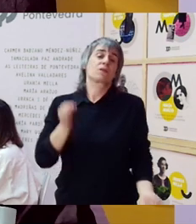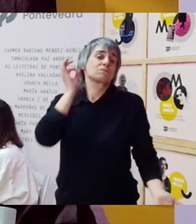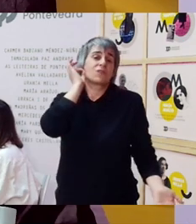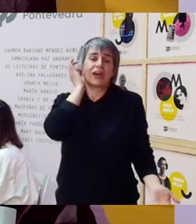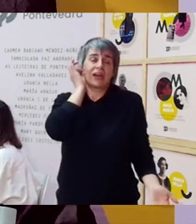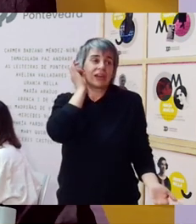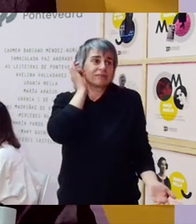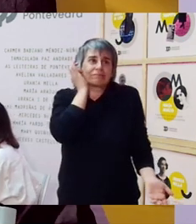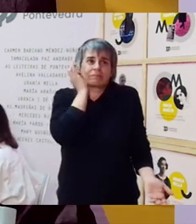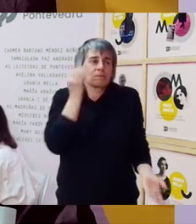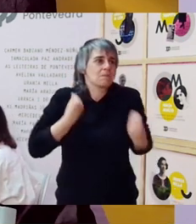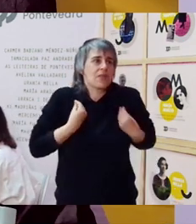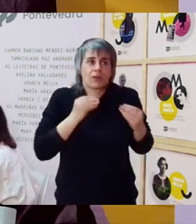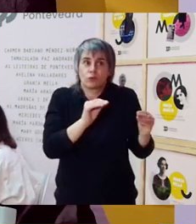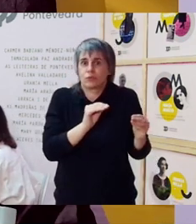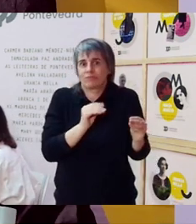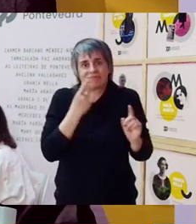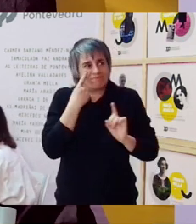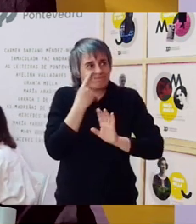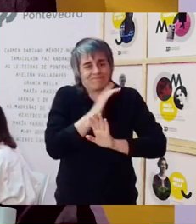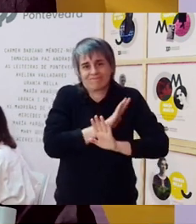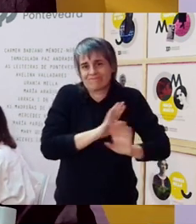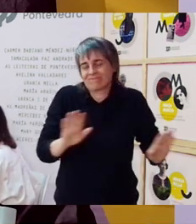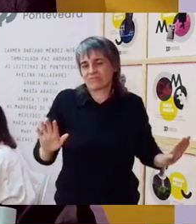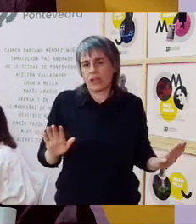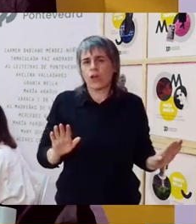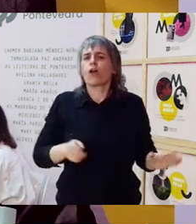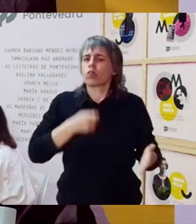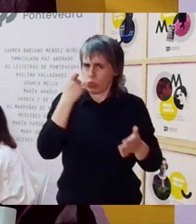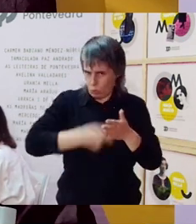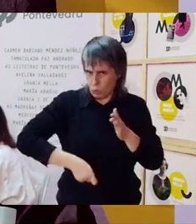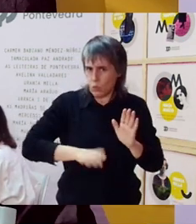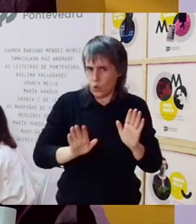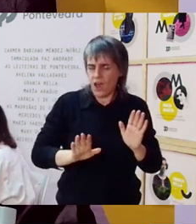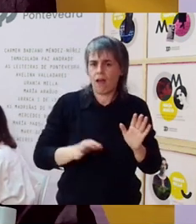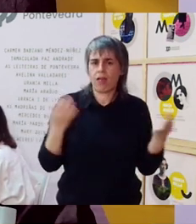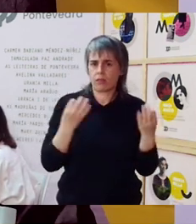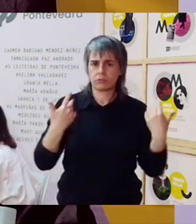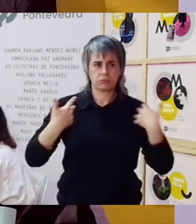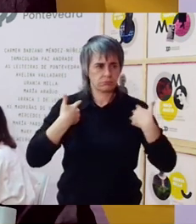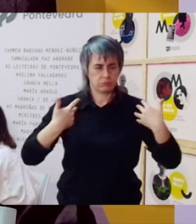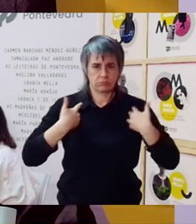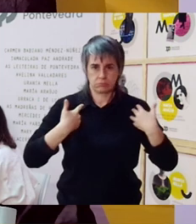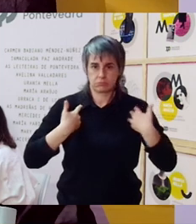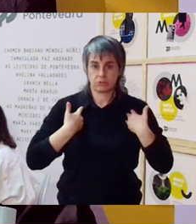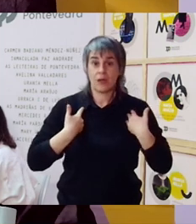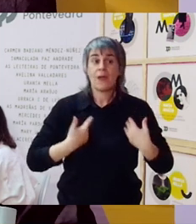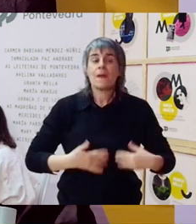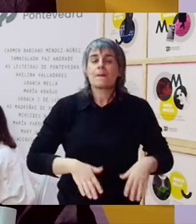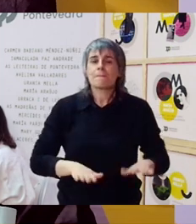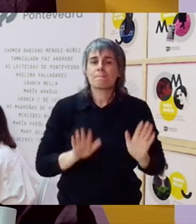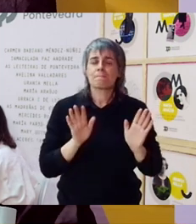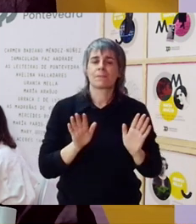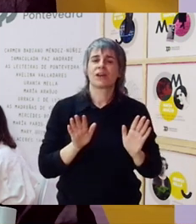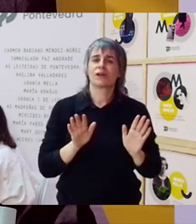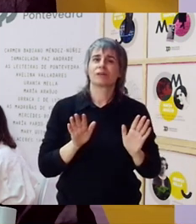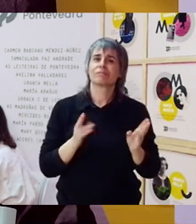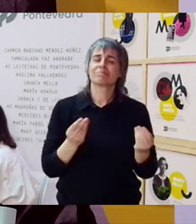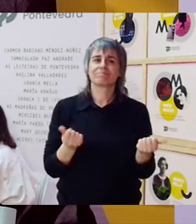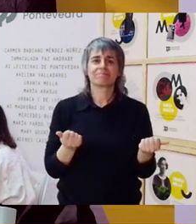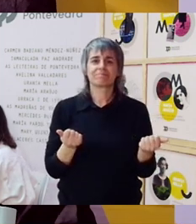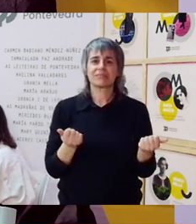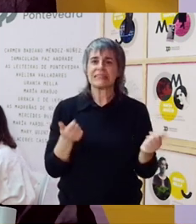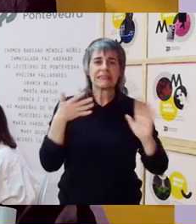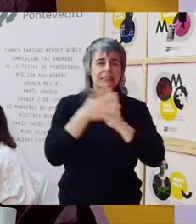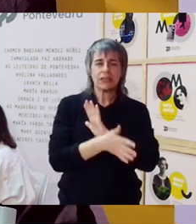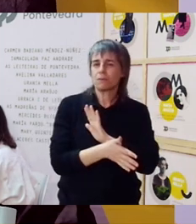vida apaixoante. Muy, muy dura, porque tuvo que sufrir o indecible. Pero ela